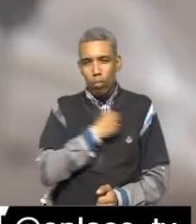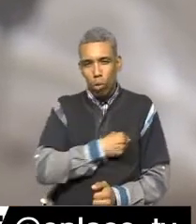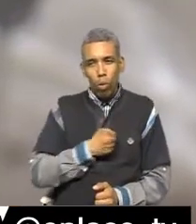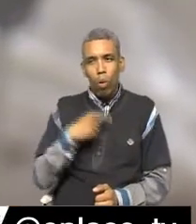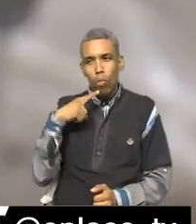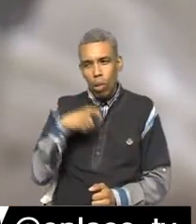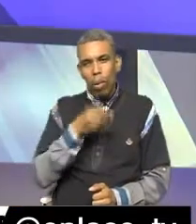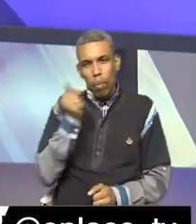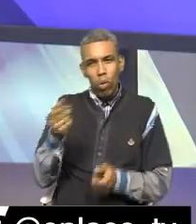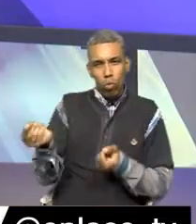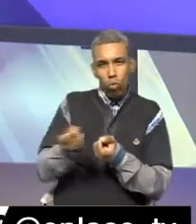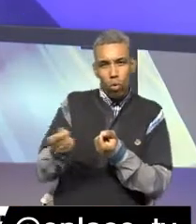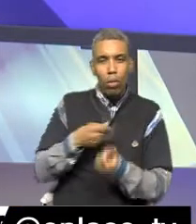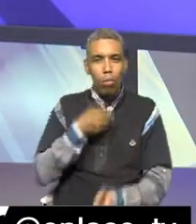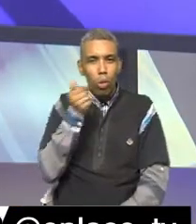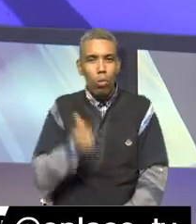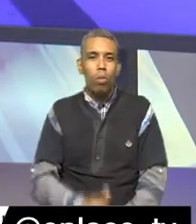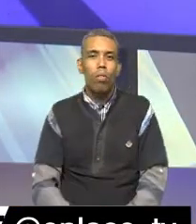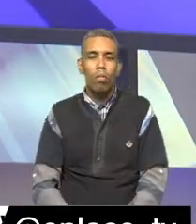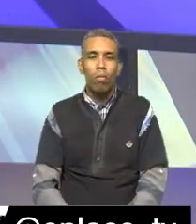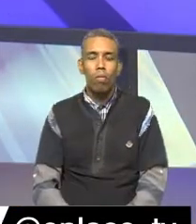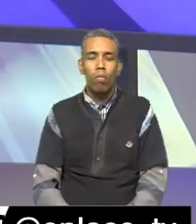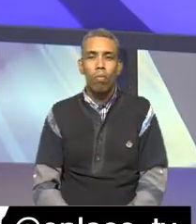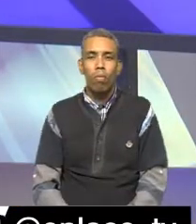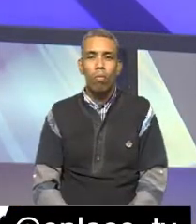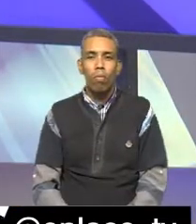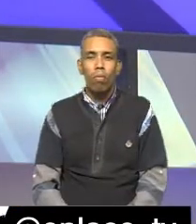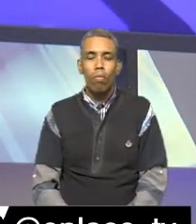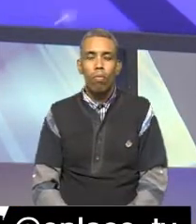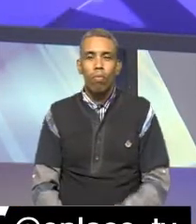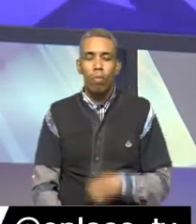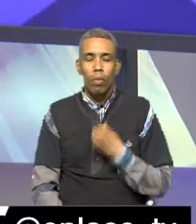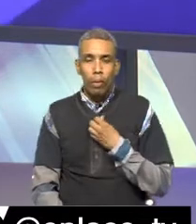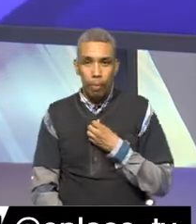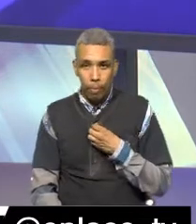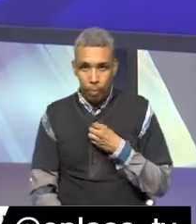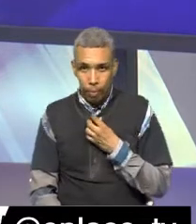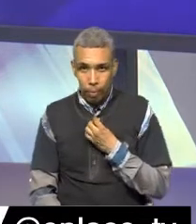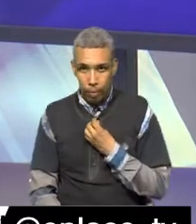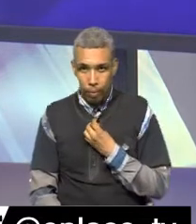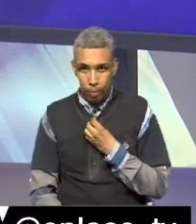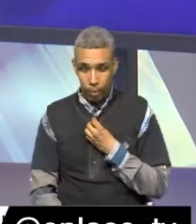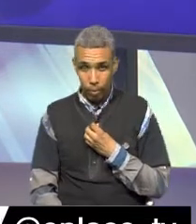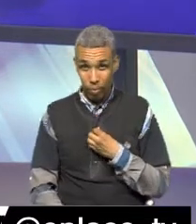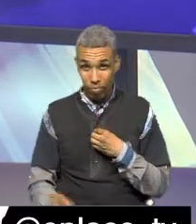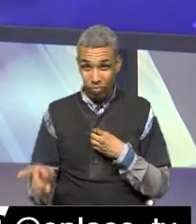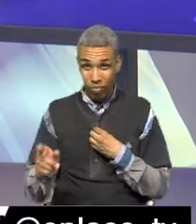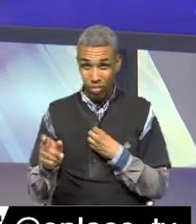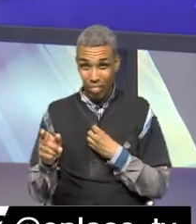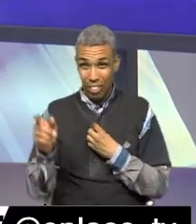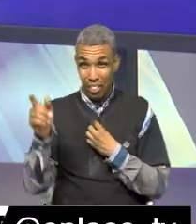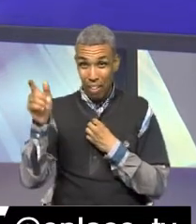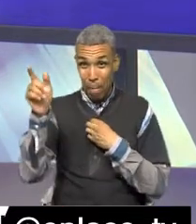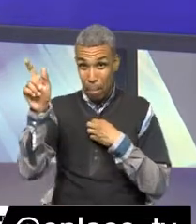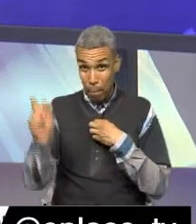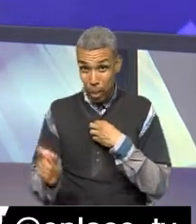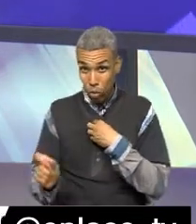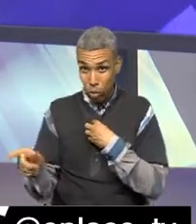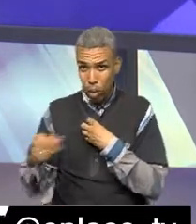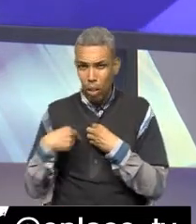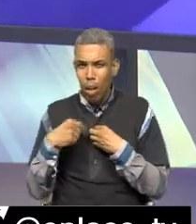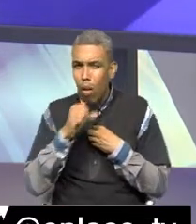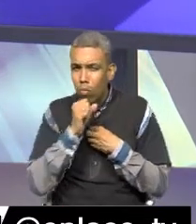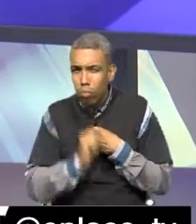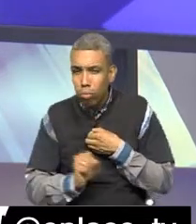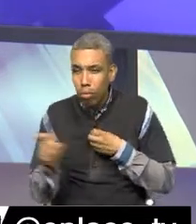Bucaramanga. En otras noticias, un adulto mayor que fue un reconocido deportista de la ciudad hoy clama ayuda de sus compañeros y la